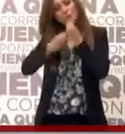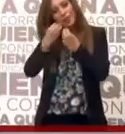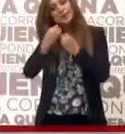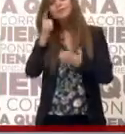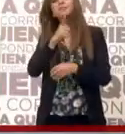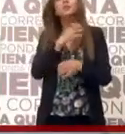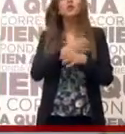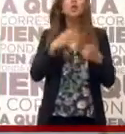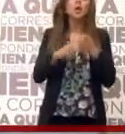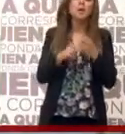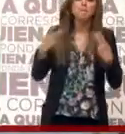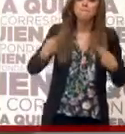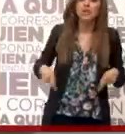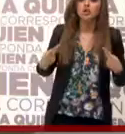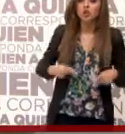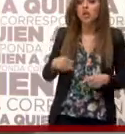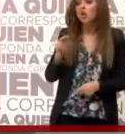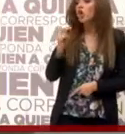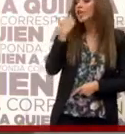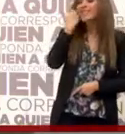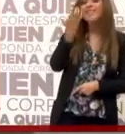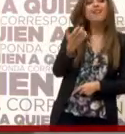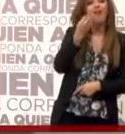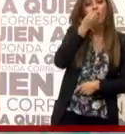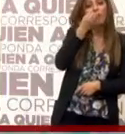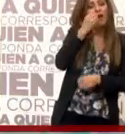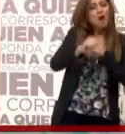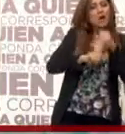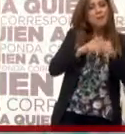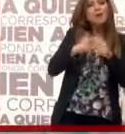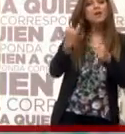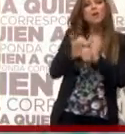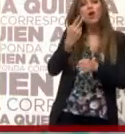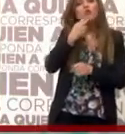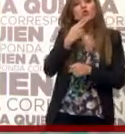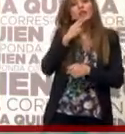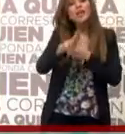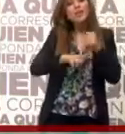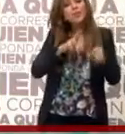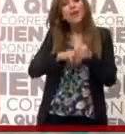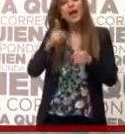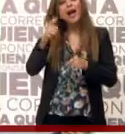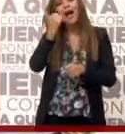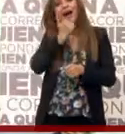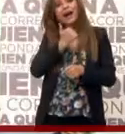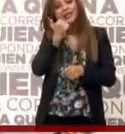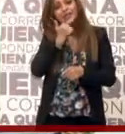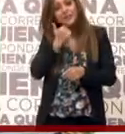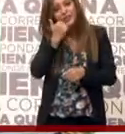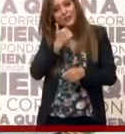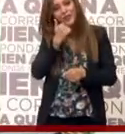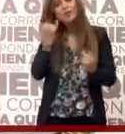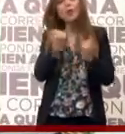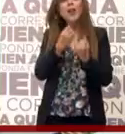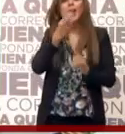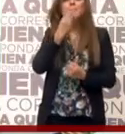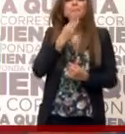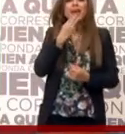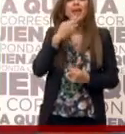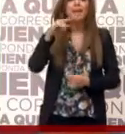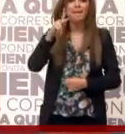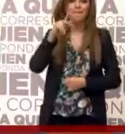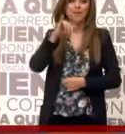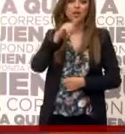con los vegetarianos y veganos. Además, fomentan los endulzantes naturales como el azúcar morena, la miel de abeja, el